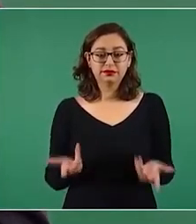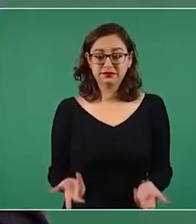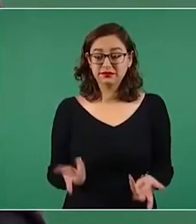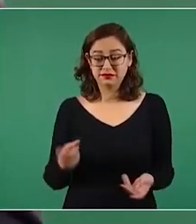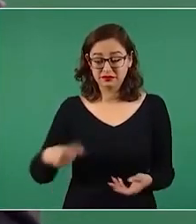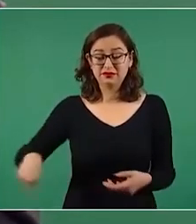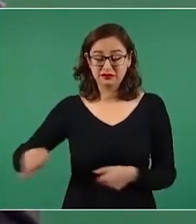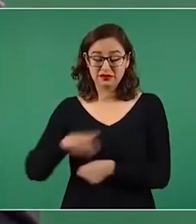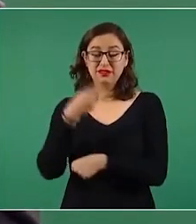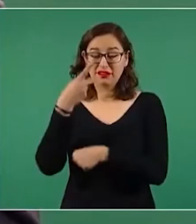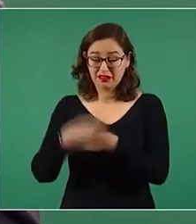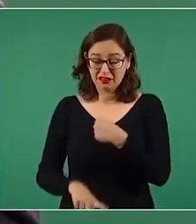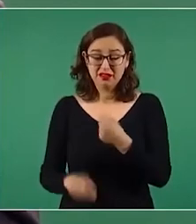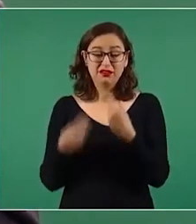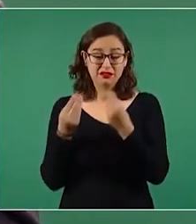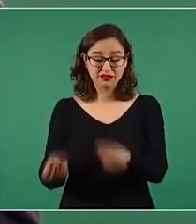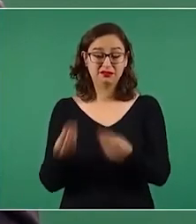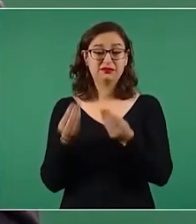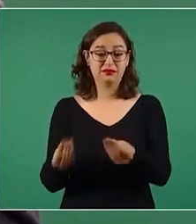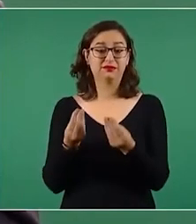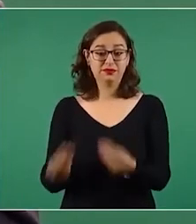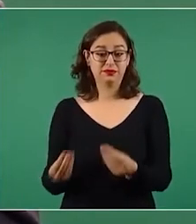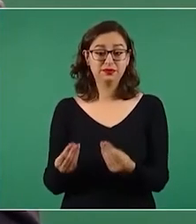siendo afectados.